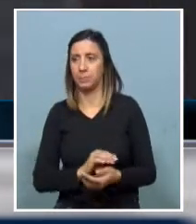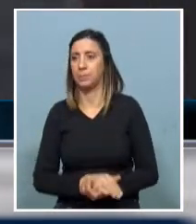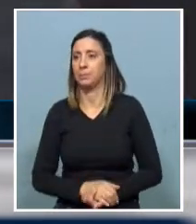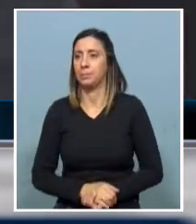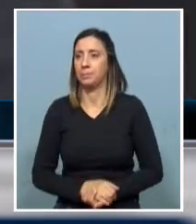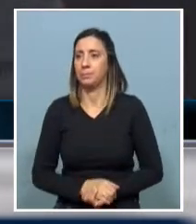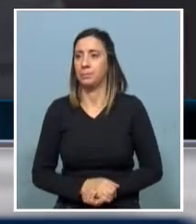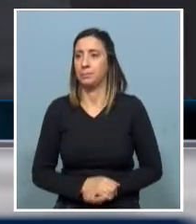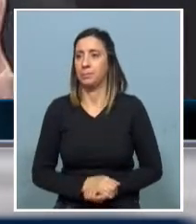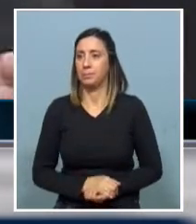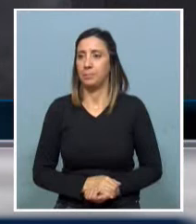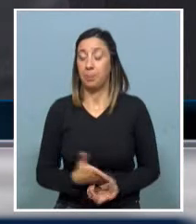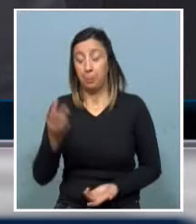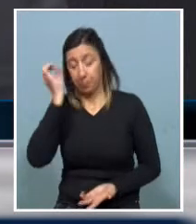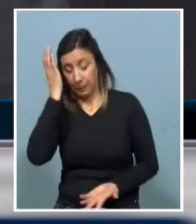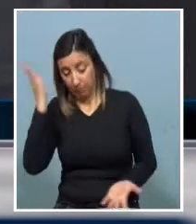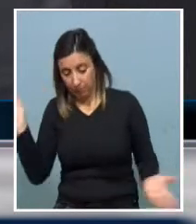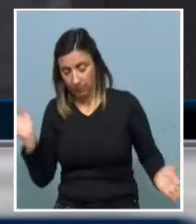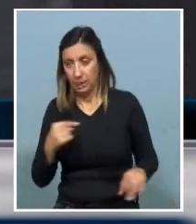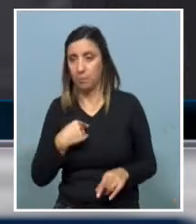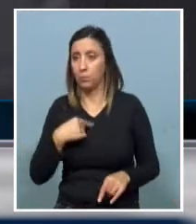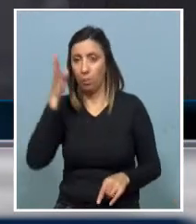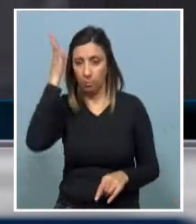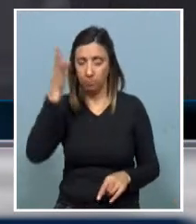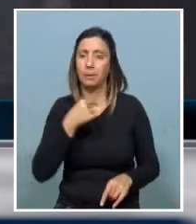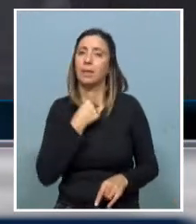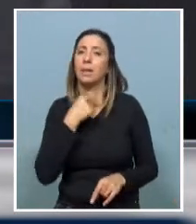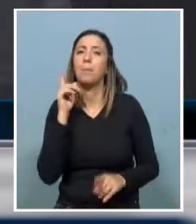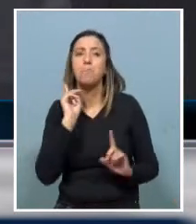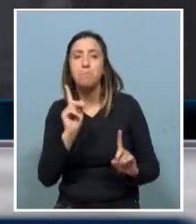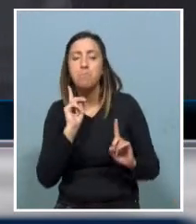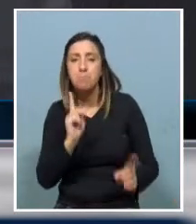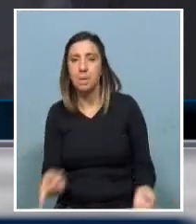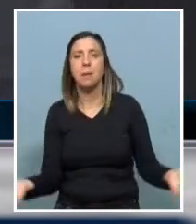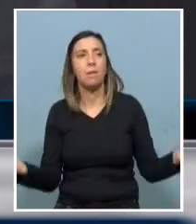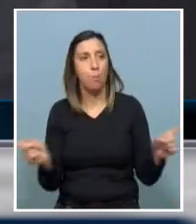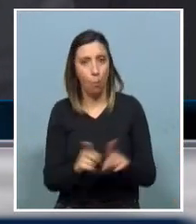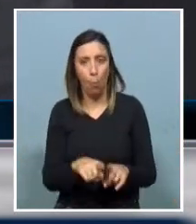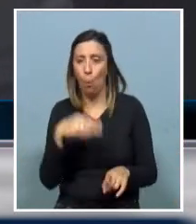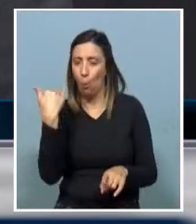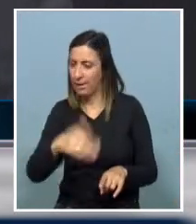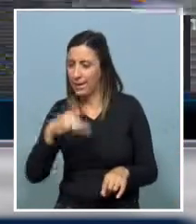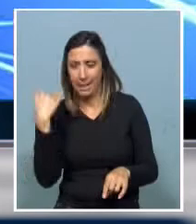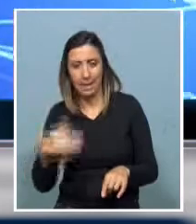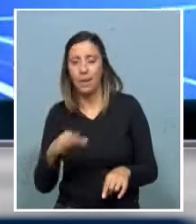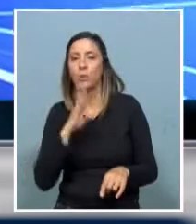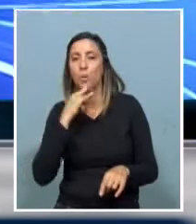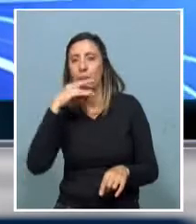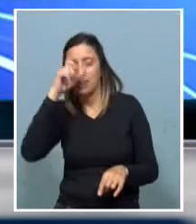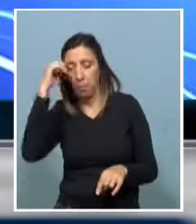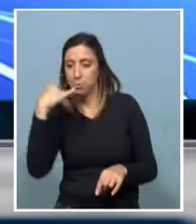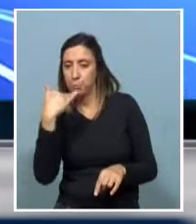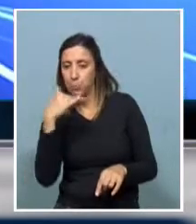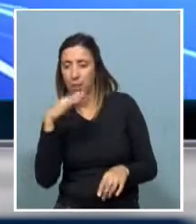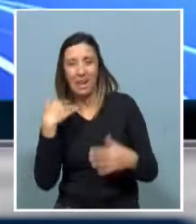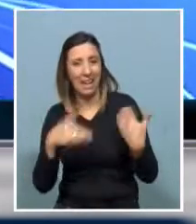por limitado. Está perfecto. Ahora quiero que este mismo ejercicio de articulación lo tenga Tomasevich, el ministro de